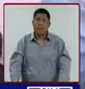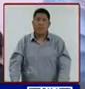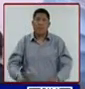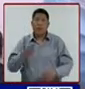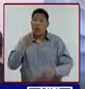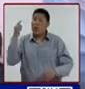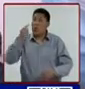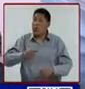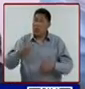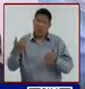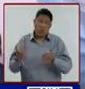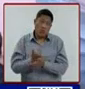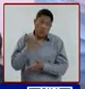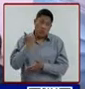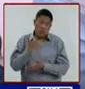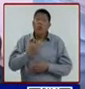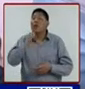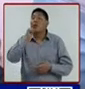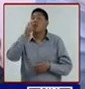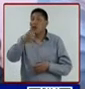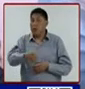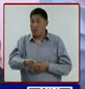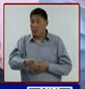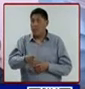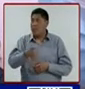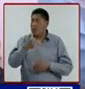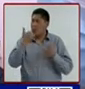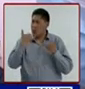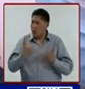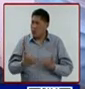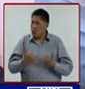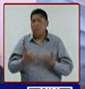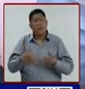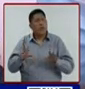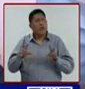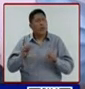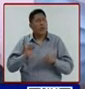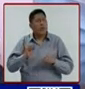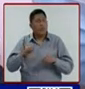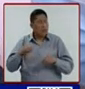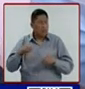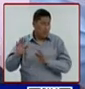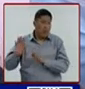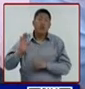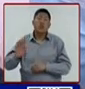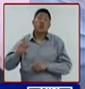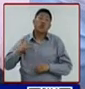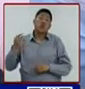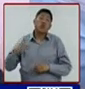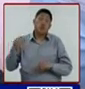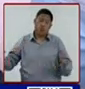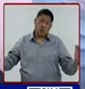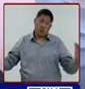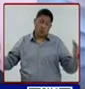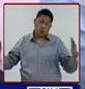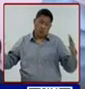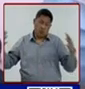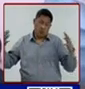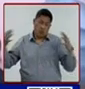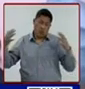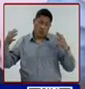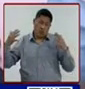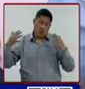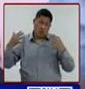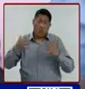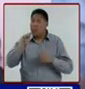Emitir un nuevo instructivo para que el día de mañana, desde hoy en todo caso, ya nuestros hermanos socios se van sumando nuevamente para